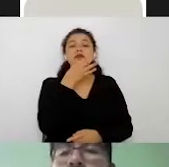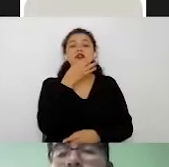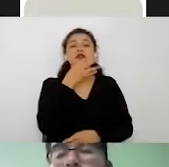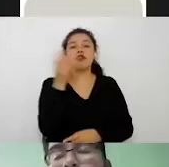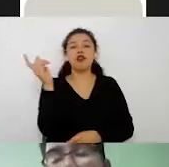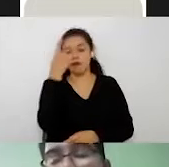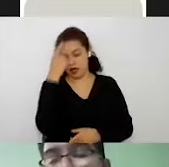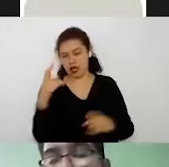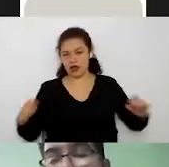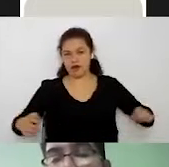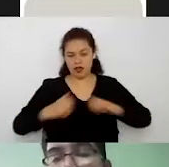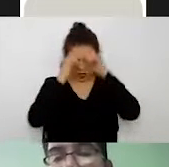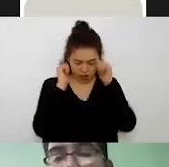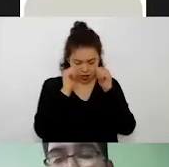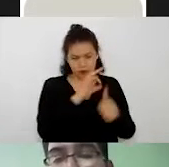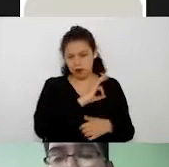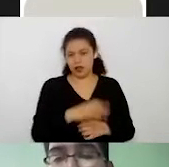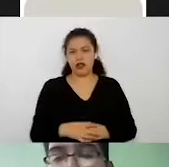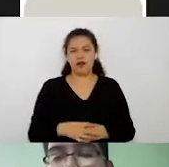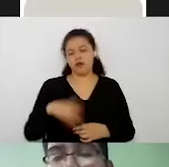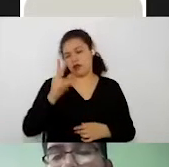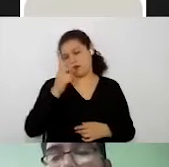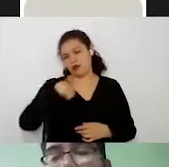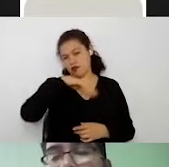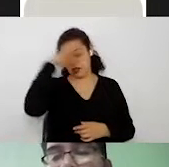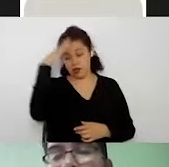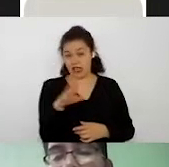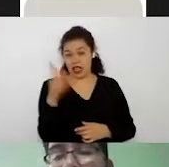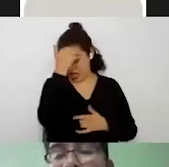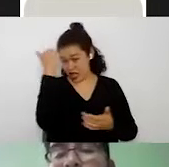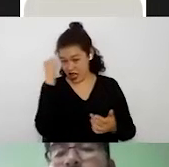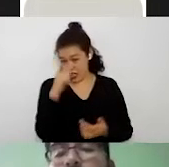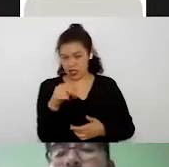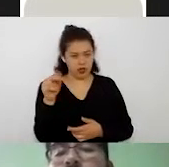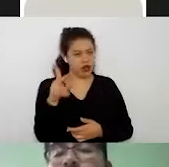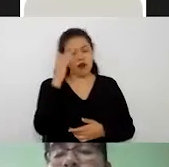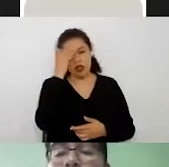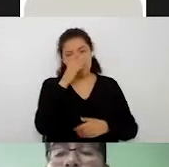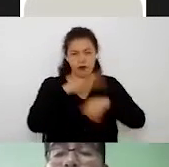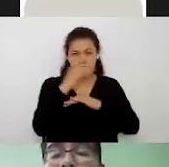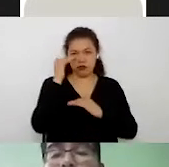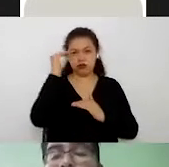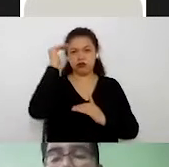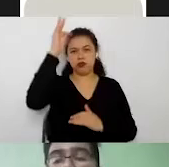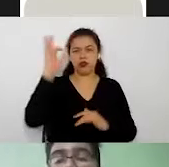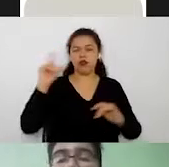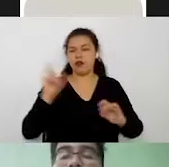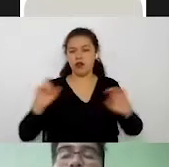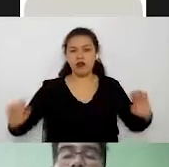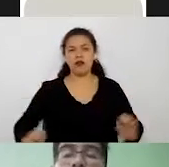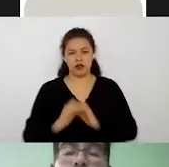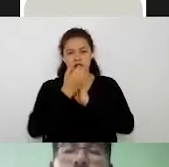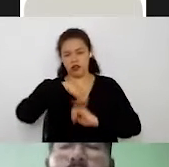emergencia, pero como sabemos, no necesariamente es así, puede tratarse de más tiempo y en caso de una emergencia, pues necesitamos